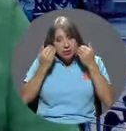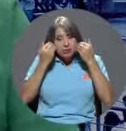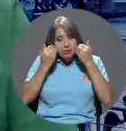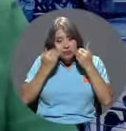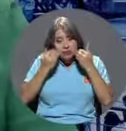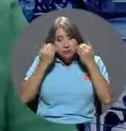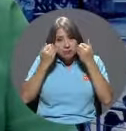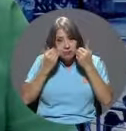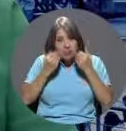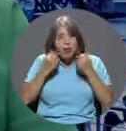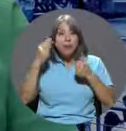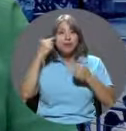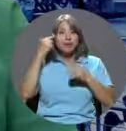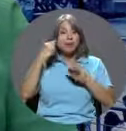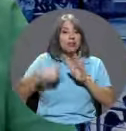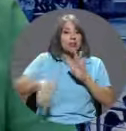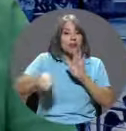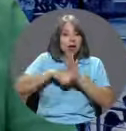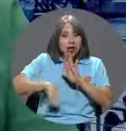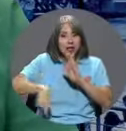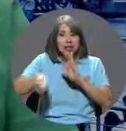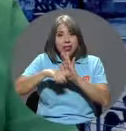pensamientos negativos recurrentes,